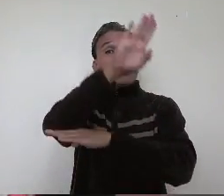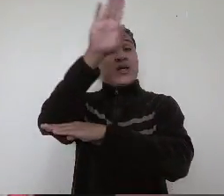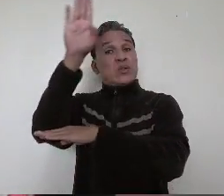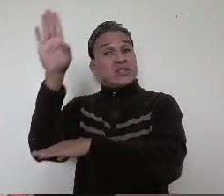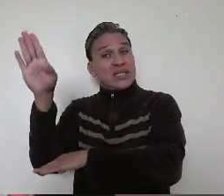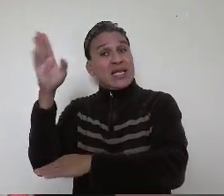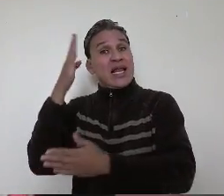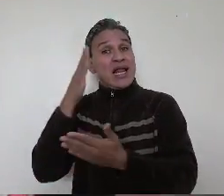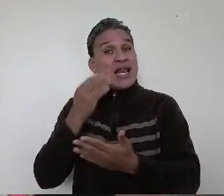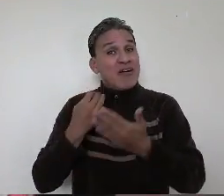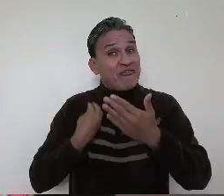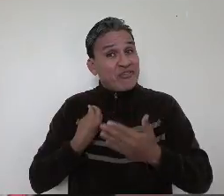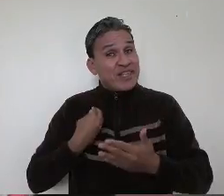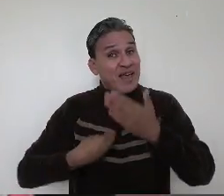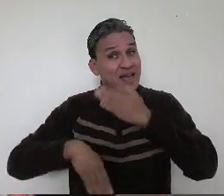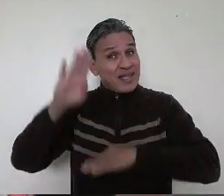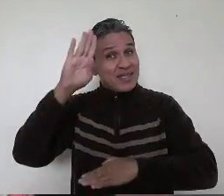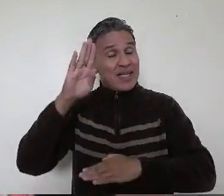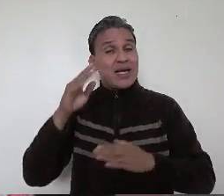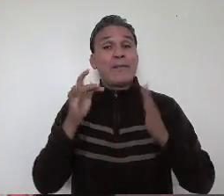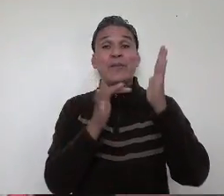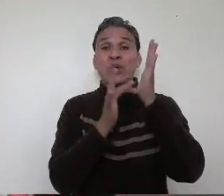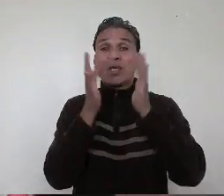Por Jesucristo nuestro Señor.